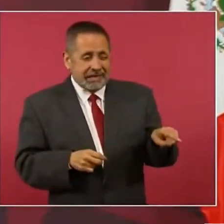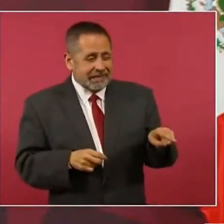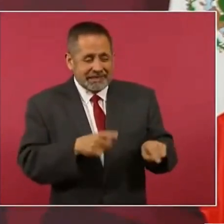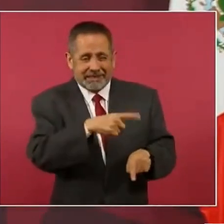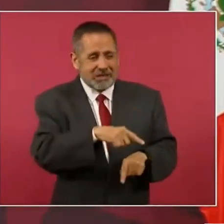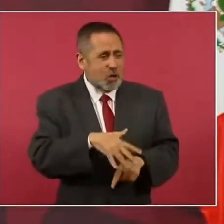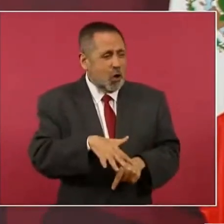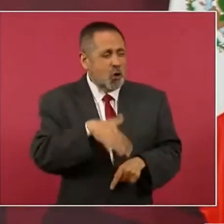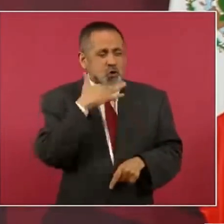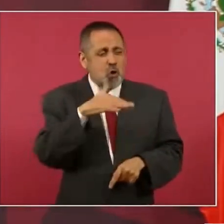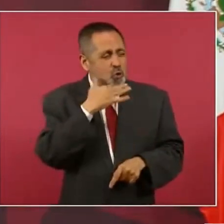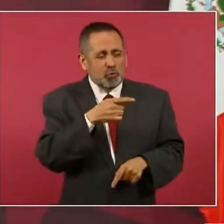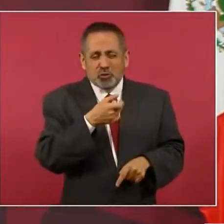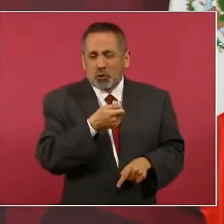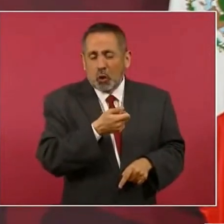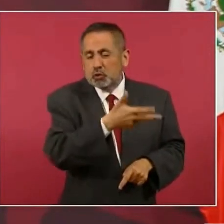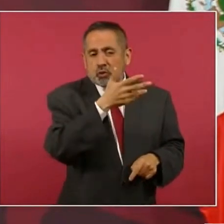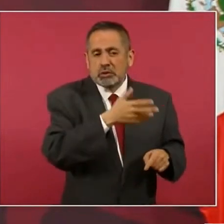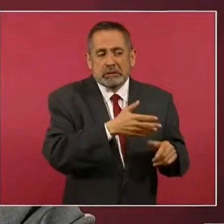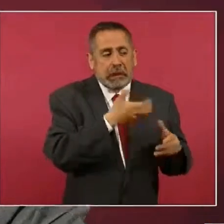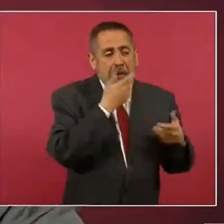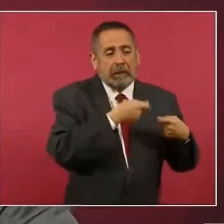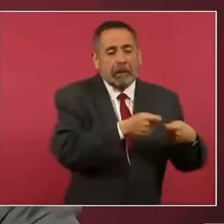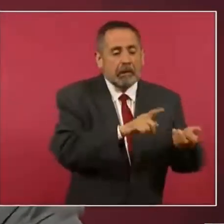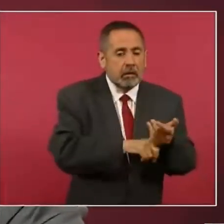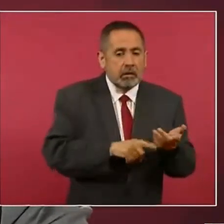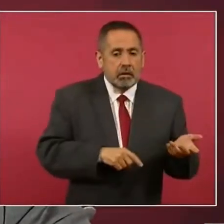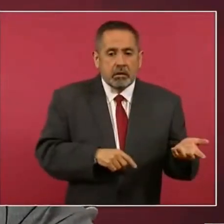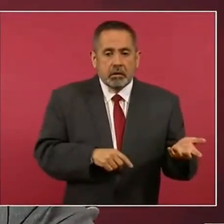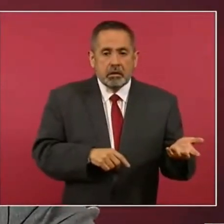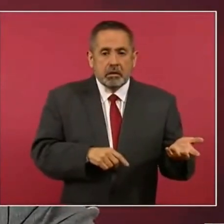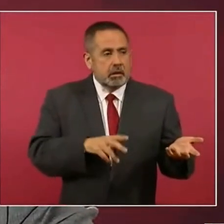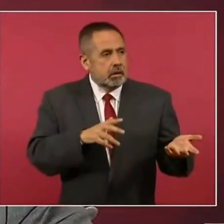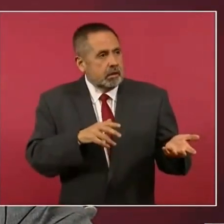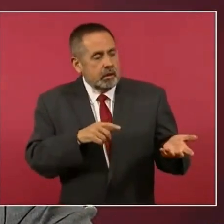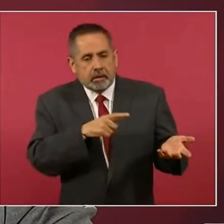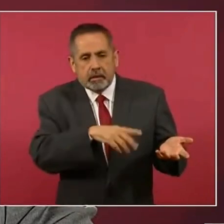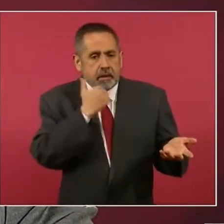corruptos conservadores todavía